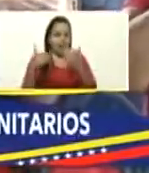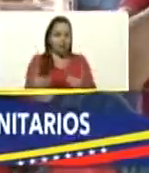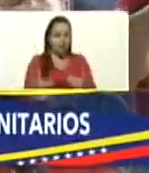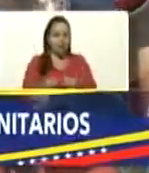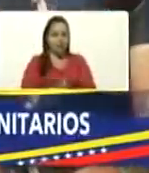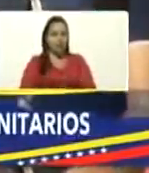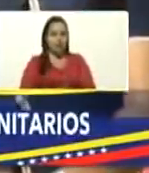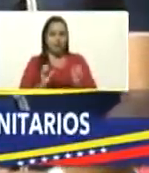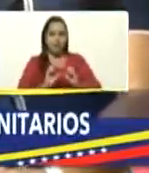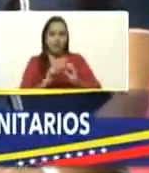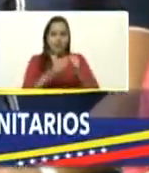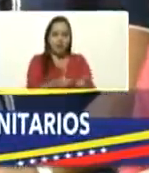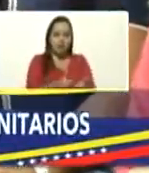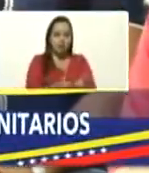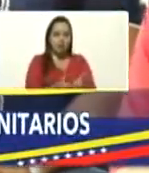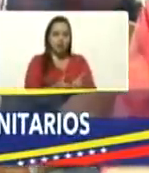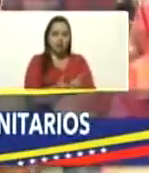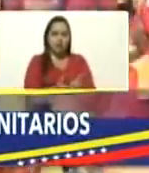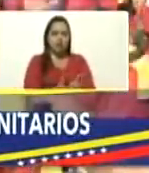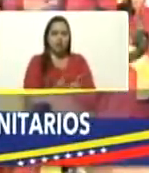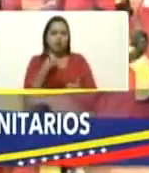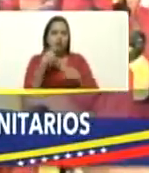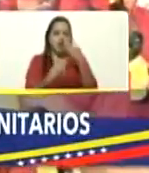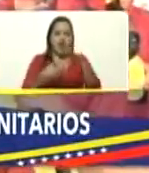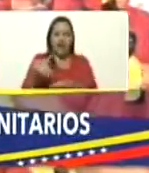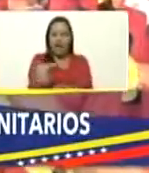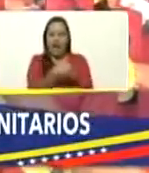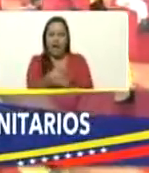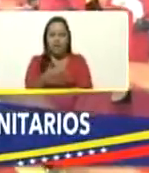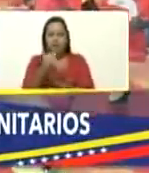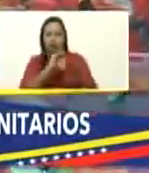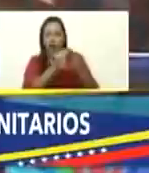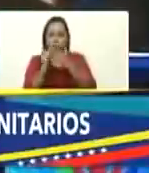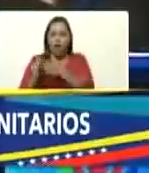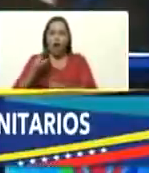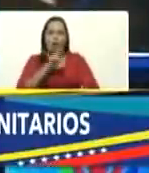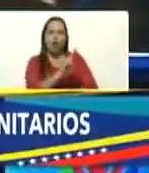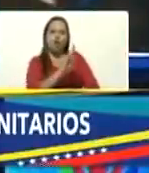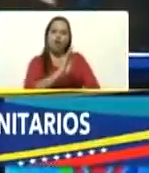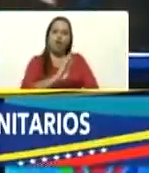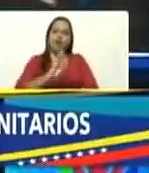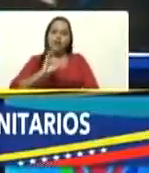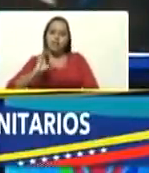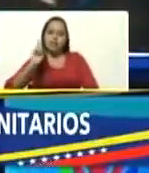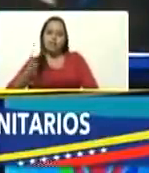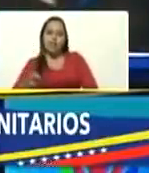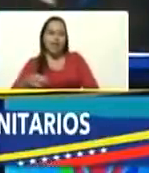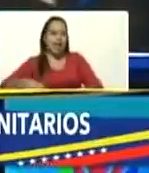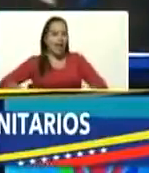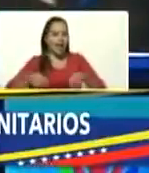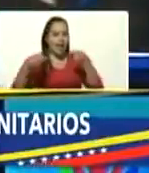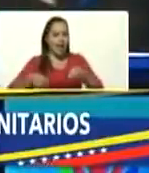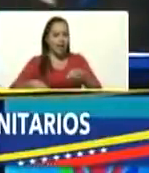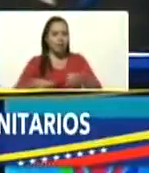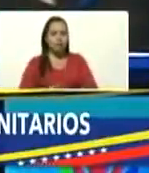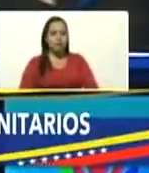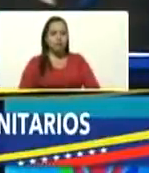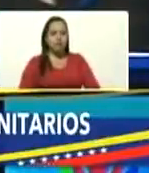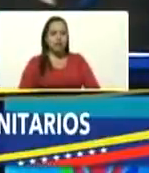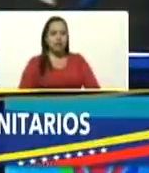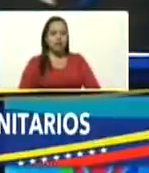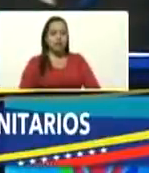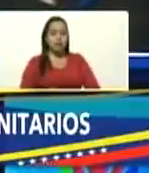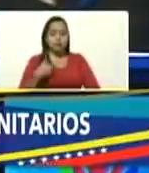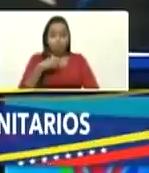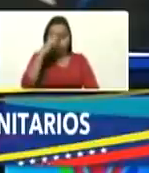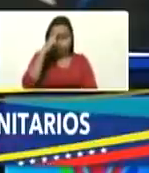la jefatura de calle, comunidad, UVC, consejos comunales, CLAP. Es admirable el trabajo